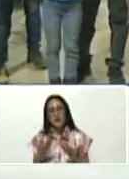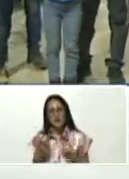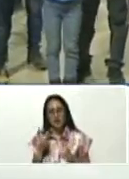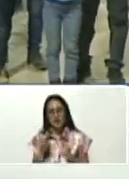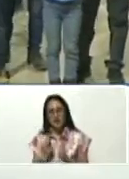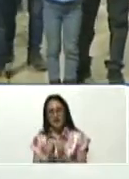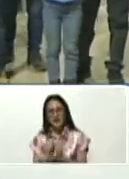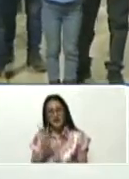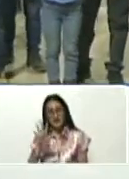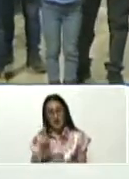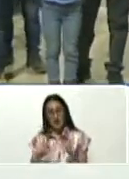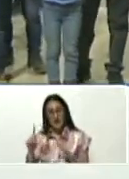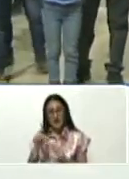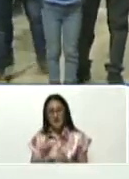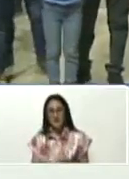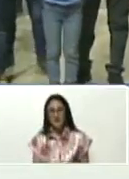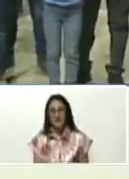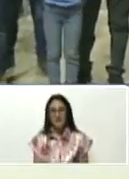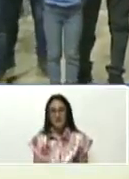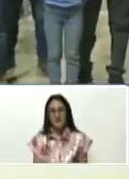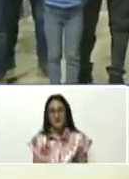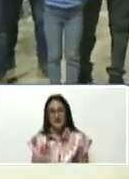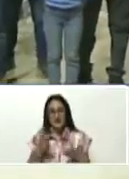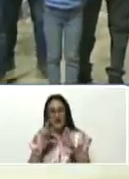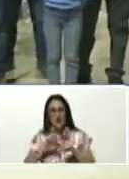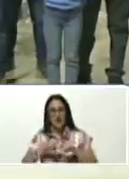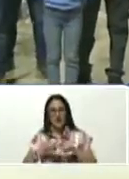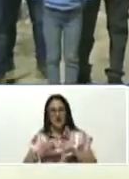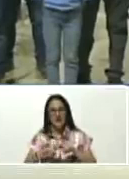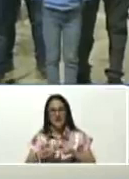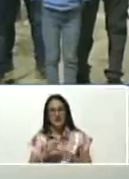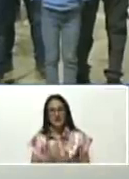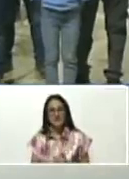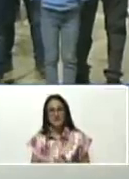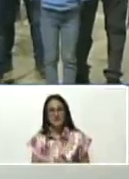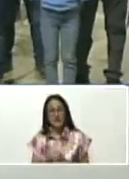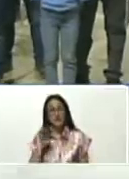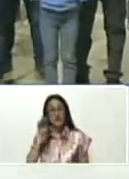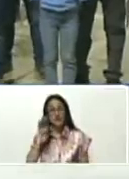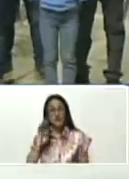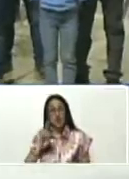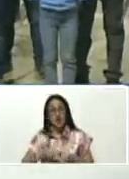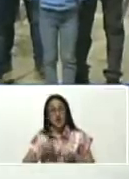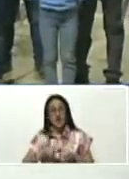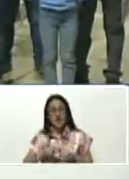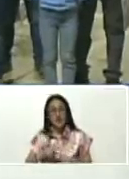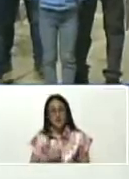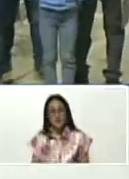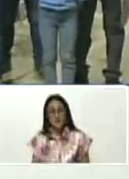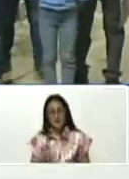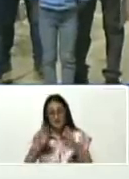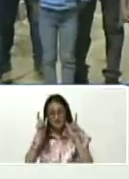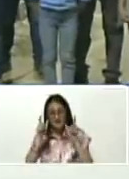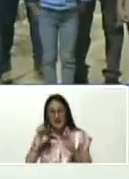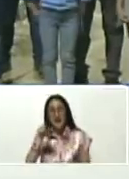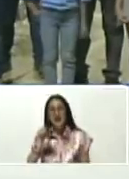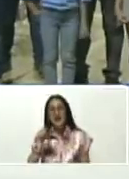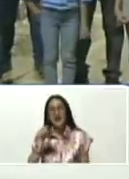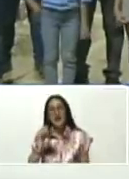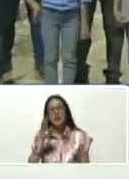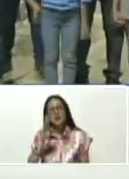solo 5 litros. El ganado negro, por eso dice don Ángelo que el futuro es negro, hablando de que los búfalos son negros.